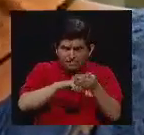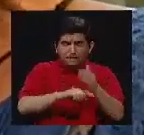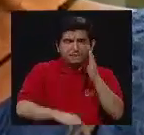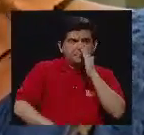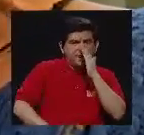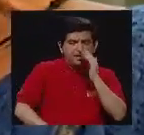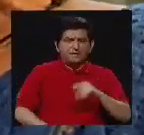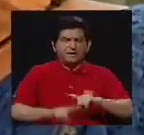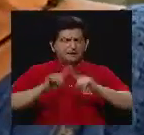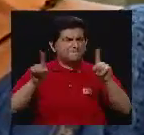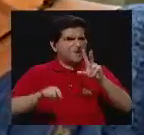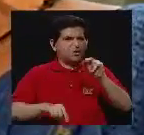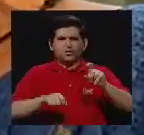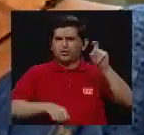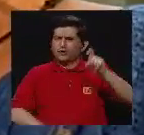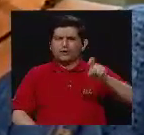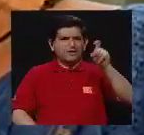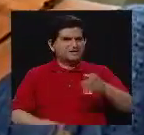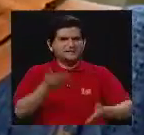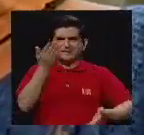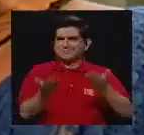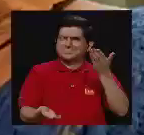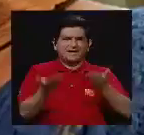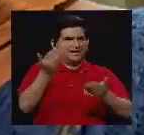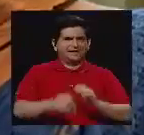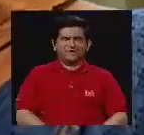no necesariamente un